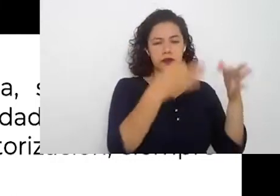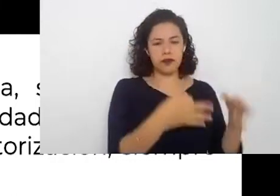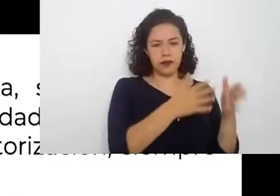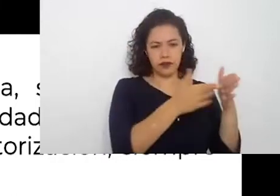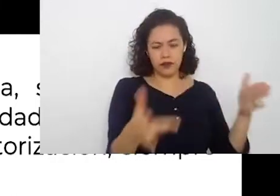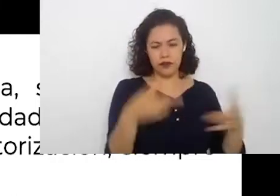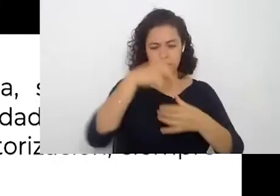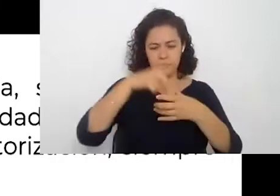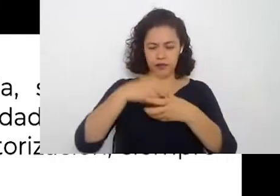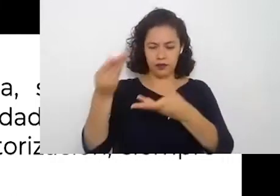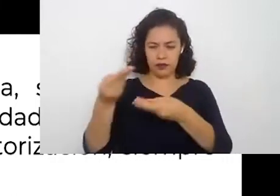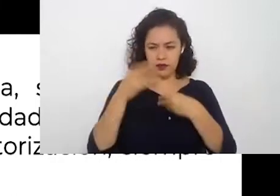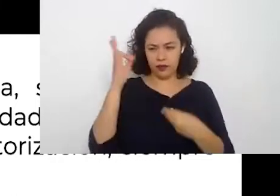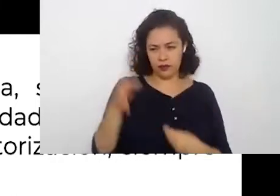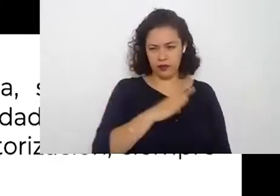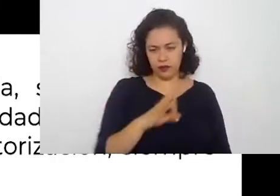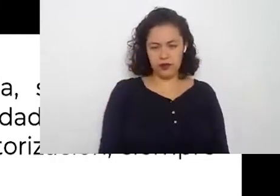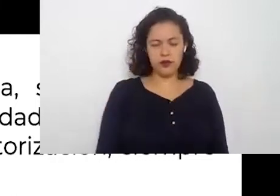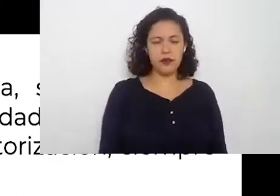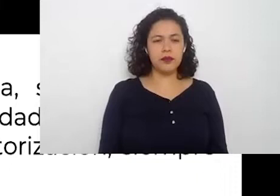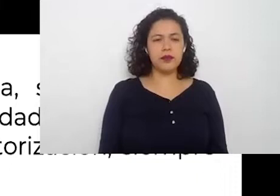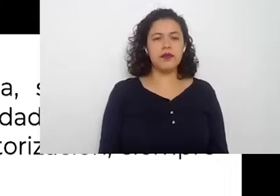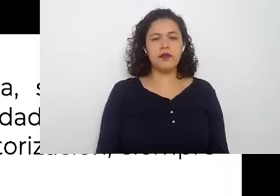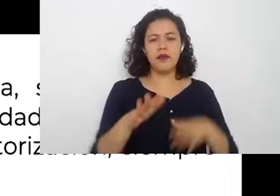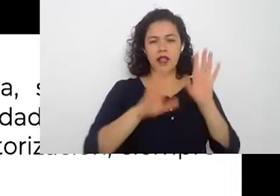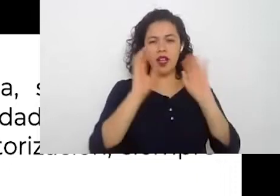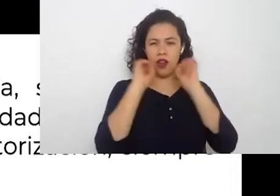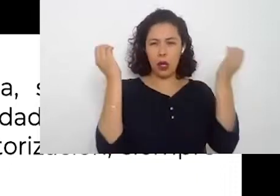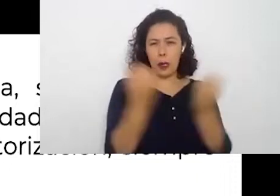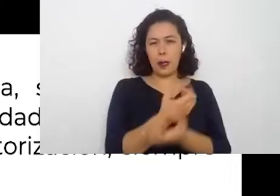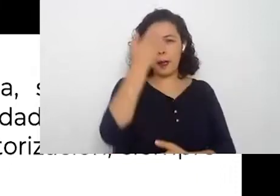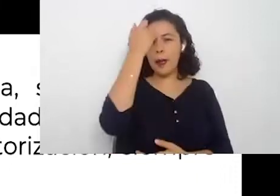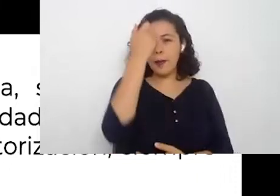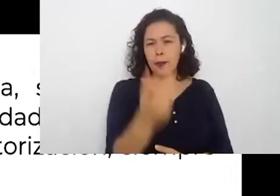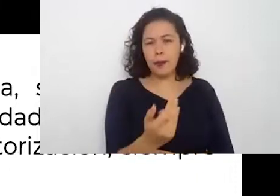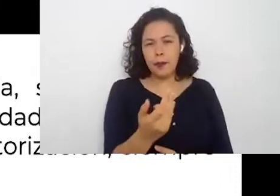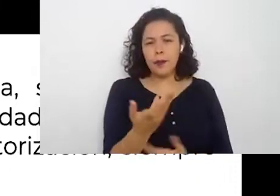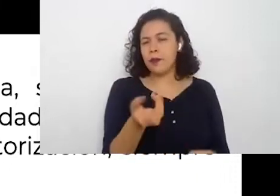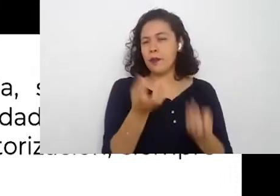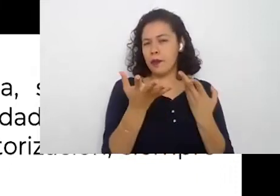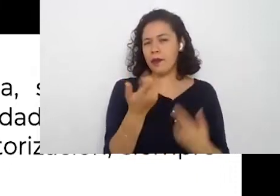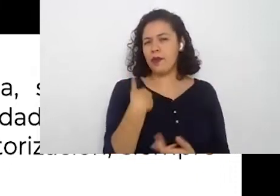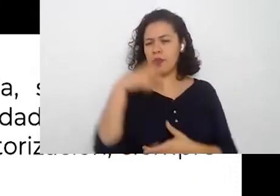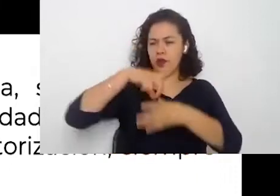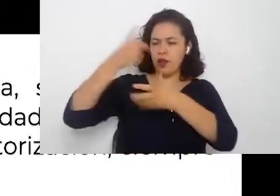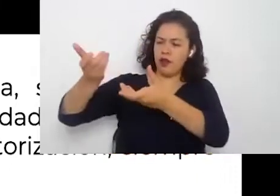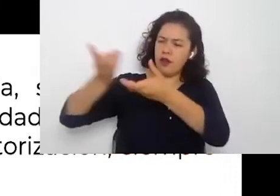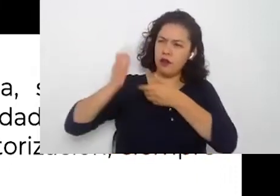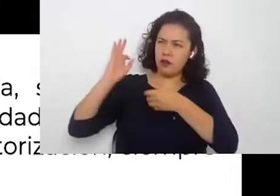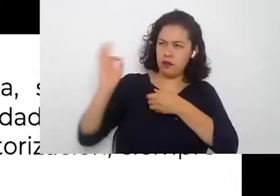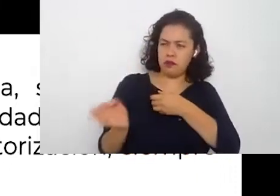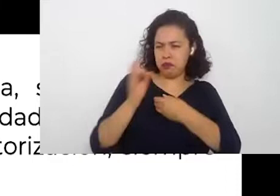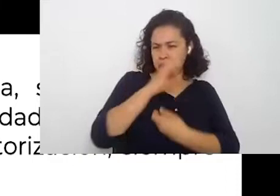a las organizaciones pues no les queda muy claro cuál es la vigencia. Dicen yo soy donataria y nos